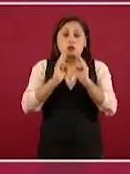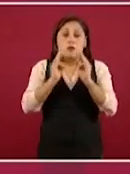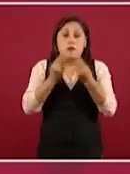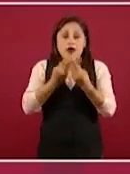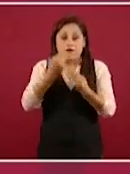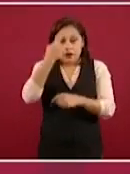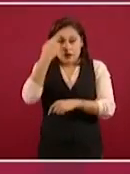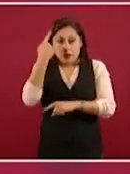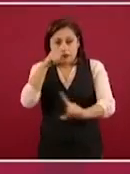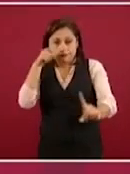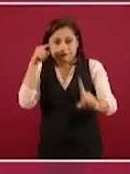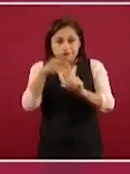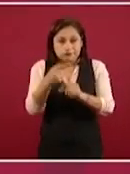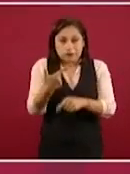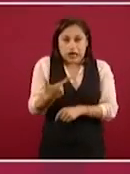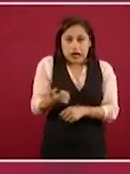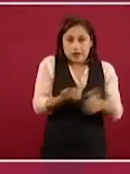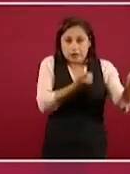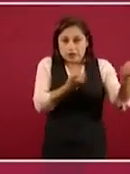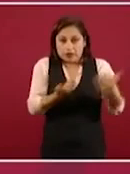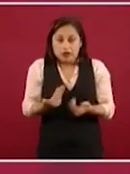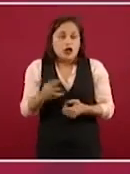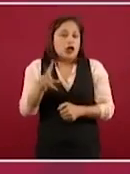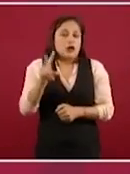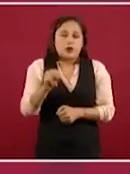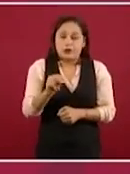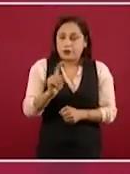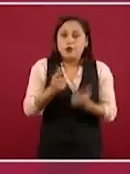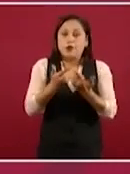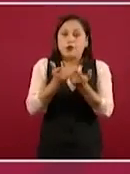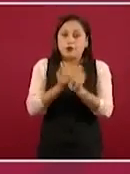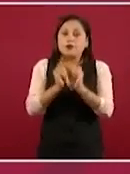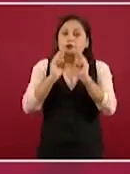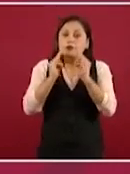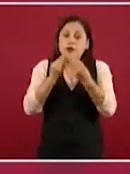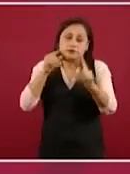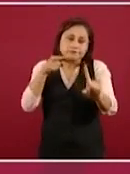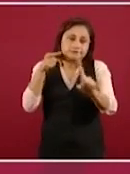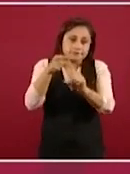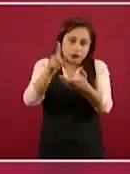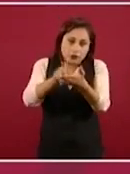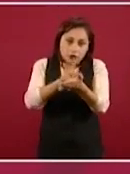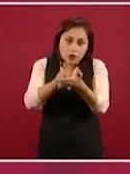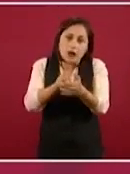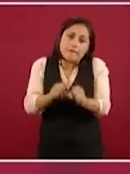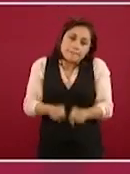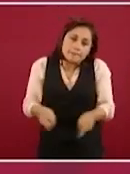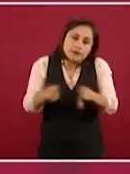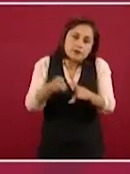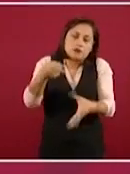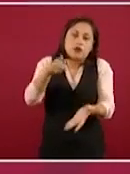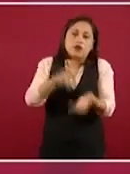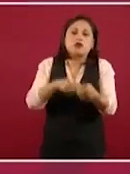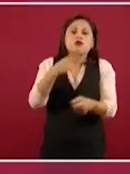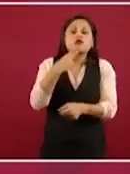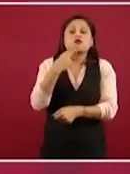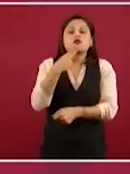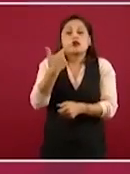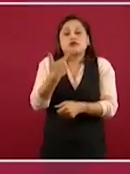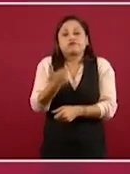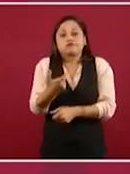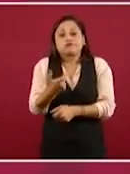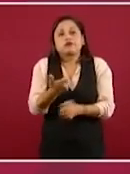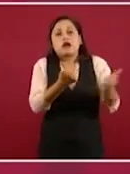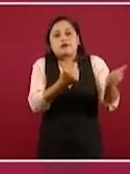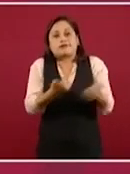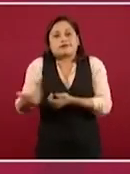hacen ese movimiento de para abastecerse de armamento de uso exclusivo de